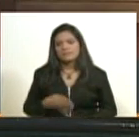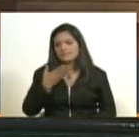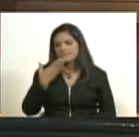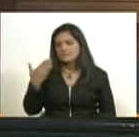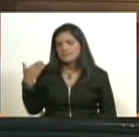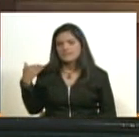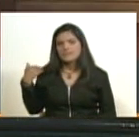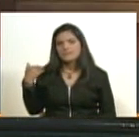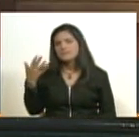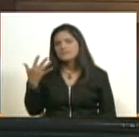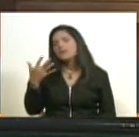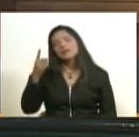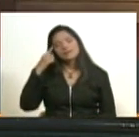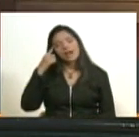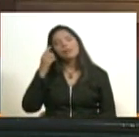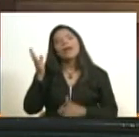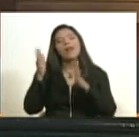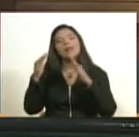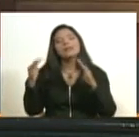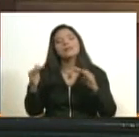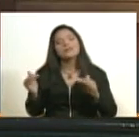Recientemente el caso de Libia,